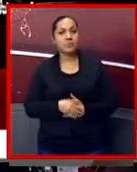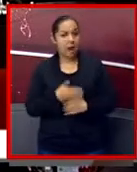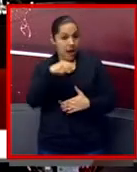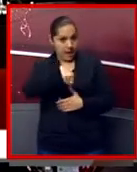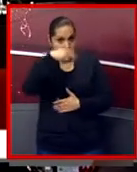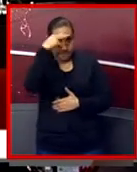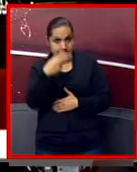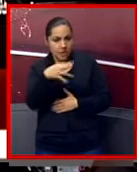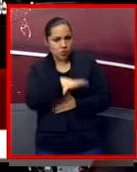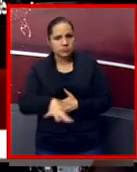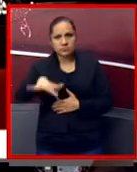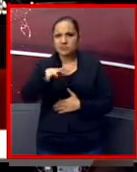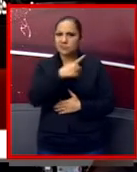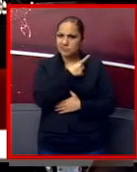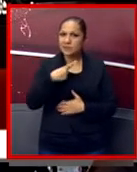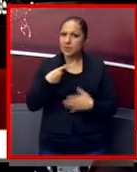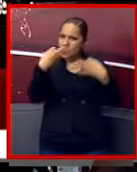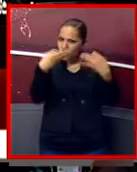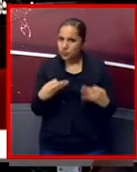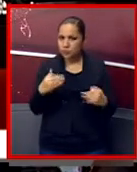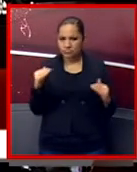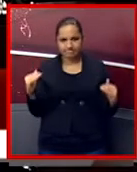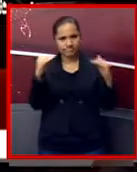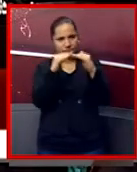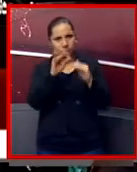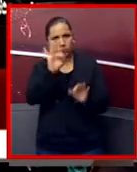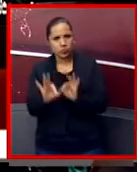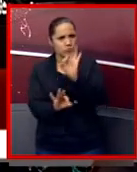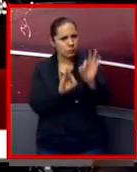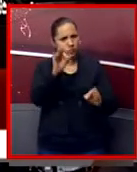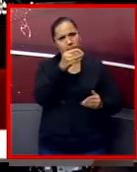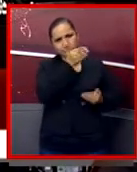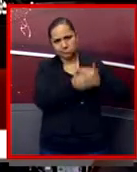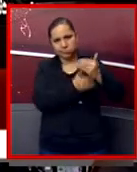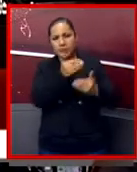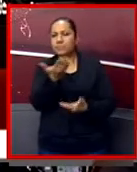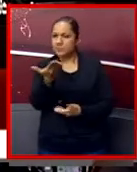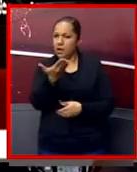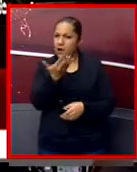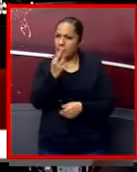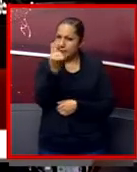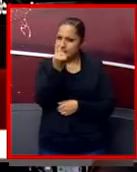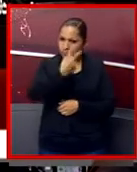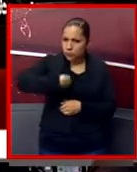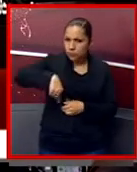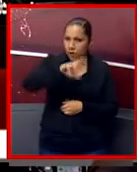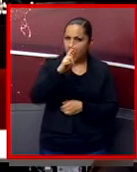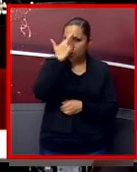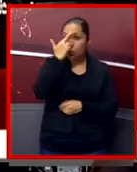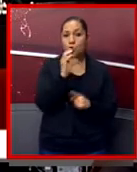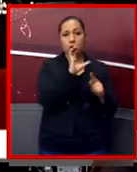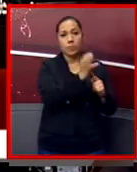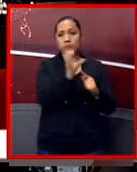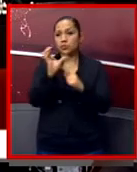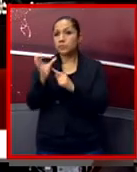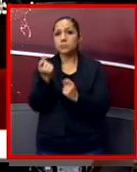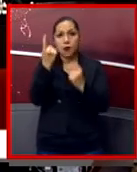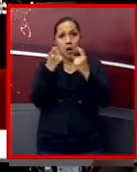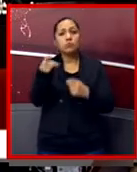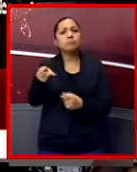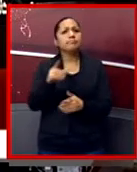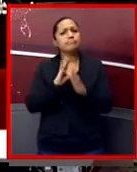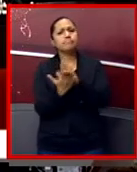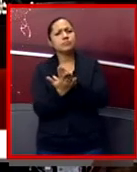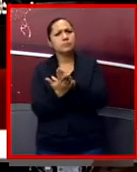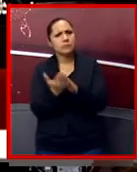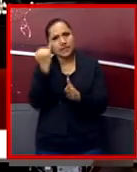paritaria. Recordemos, compañeras y compañeros, que en algunas comisiones aún se encuentran pendientes diferentes dictámenes en